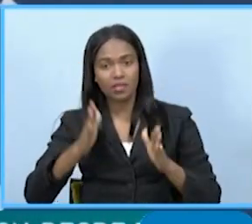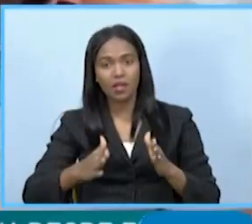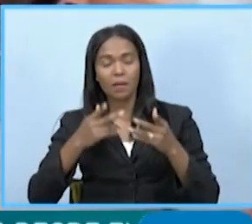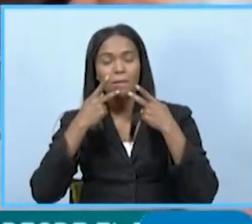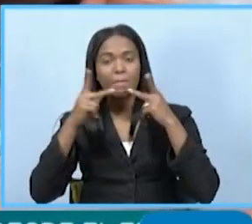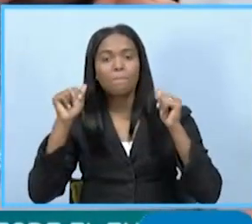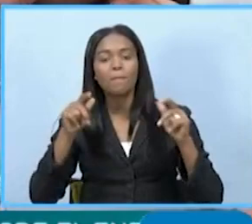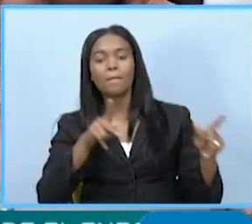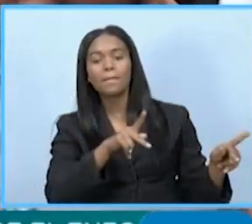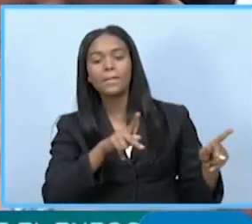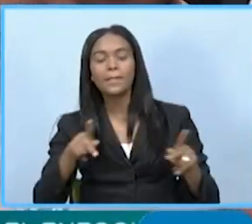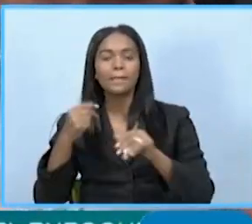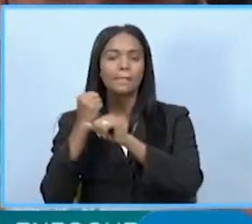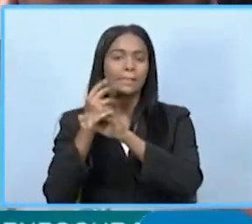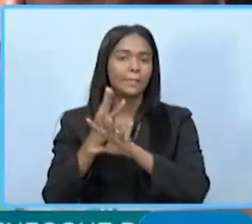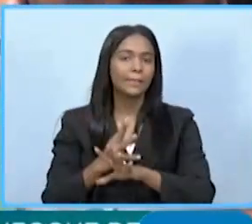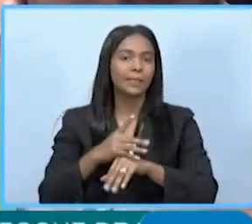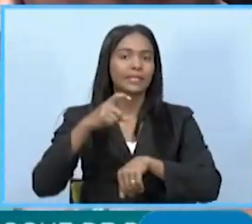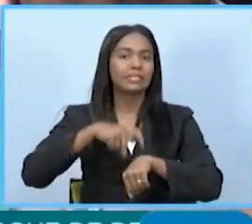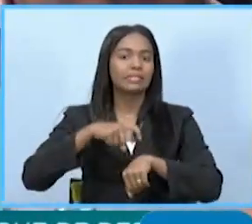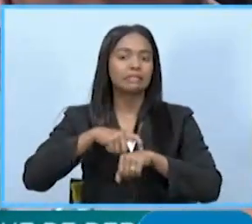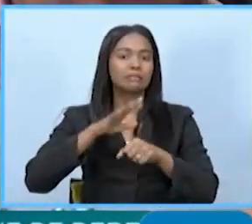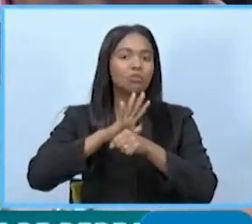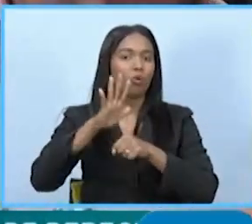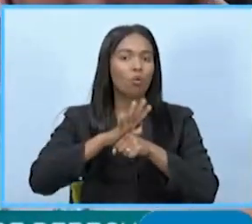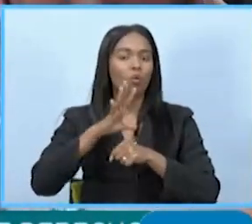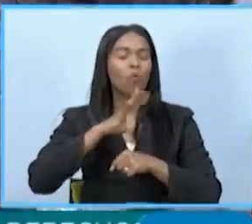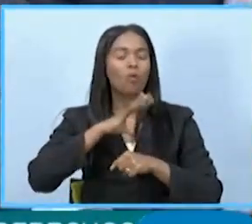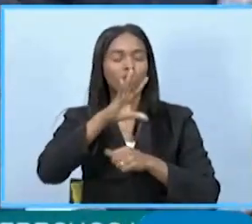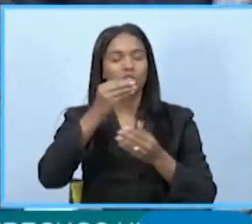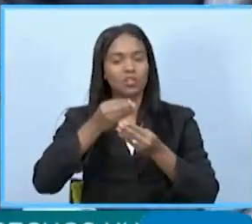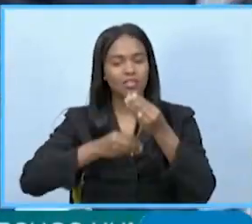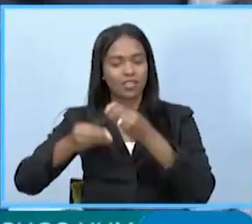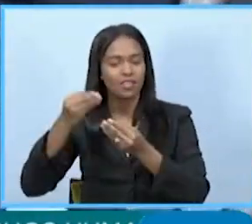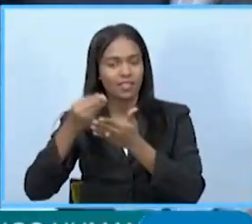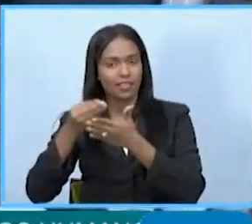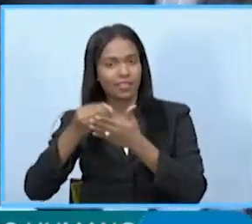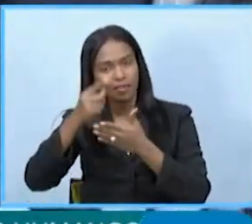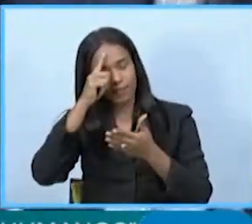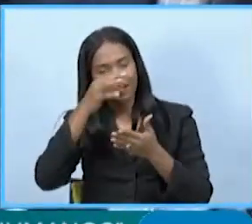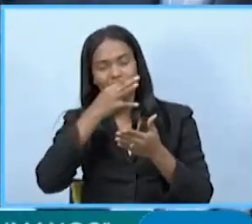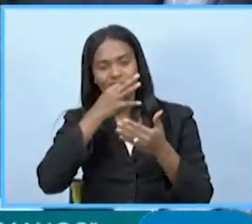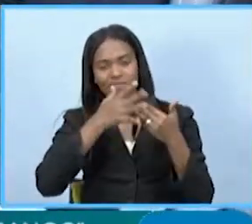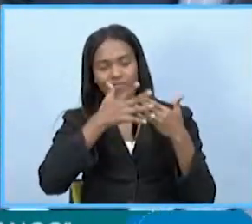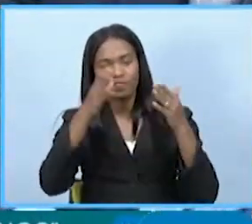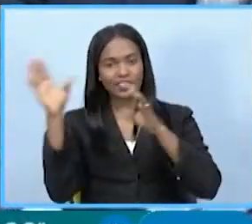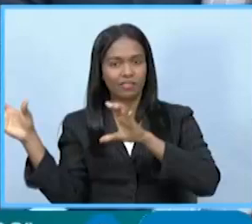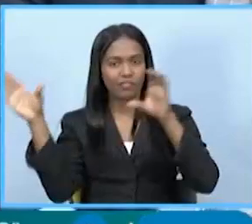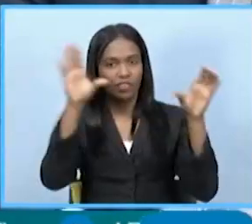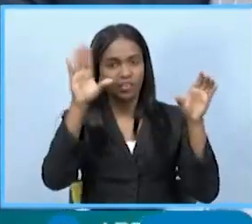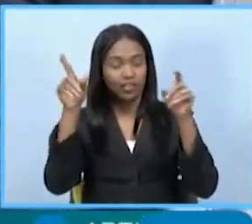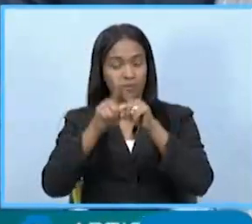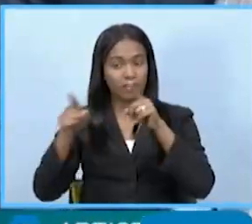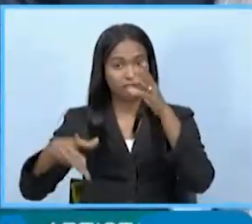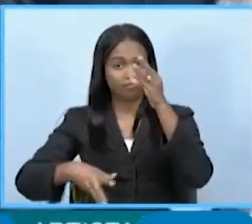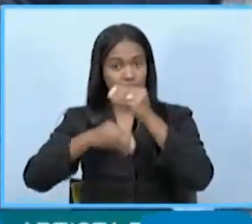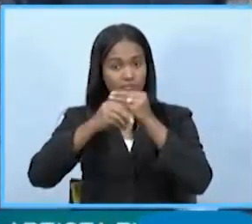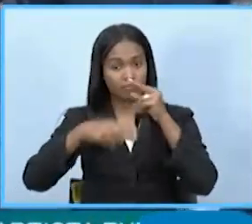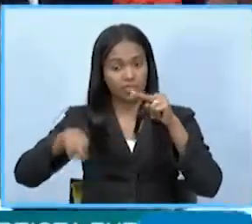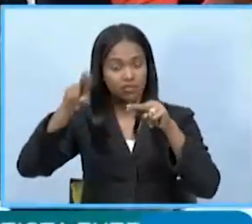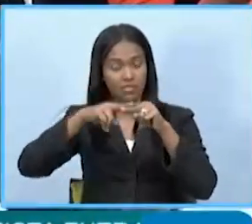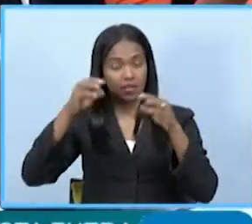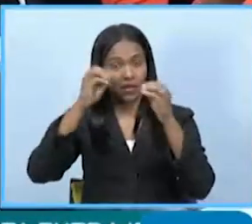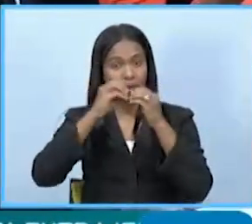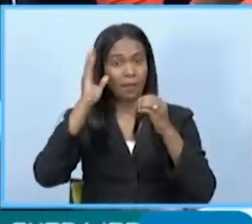puedan planificar con tiempo suficiente sus presupuestos económicos para estas Navidades y a la vez agregó que se